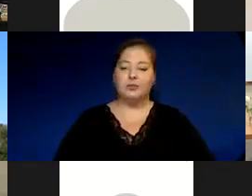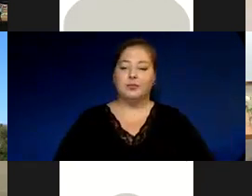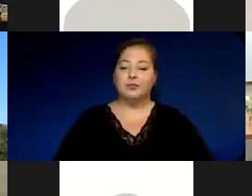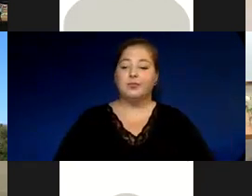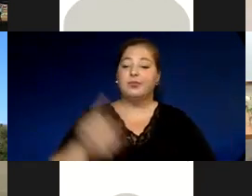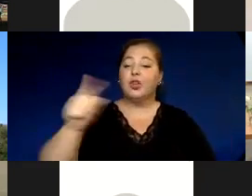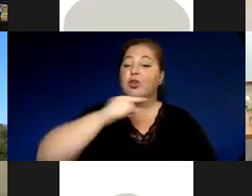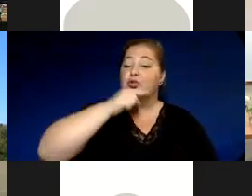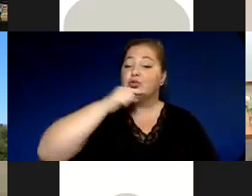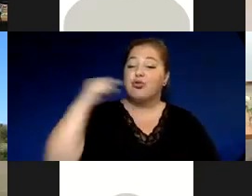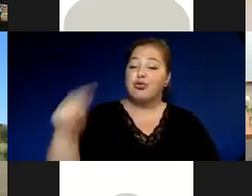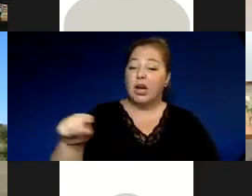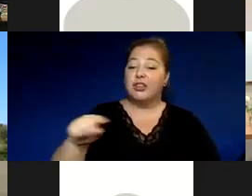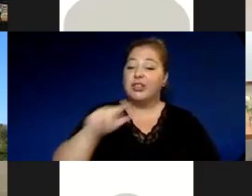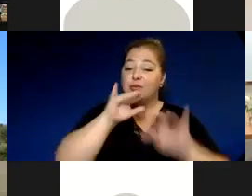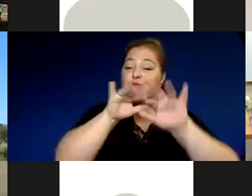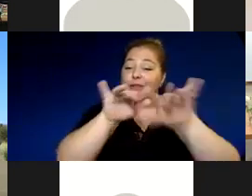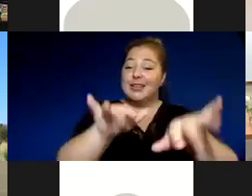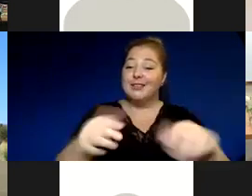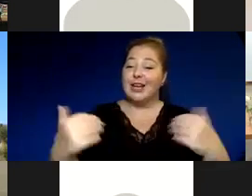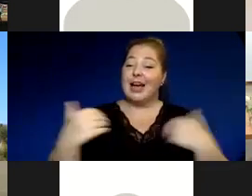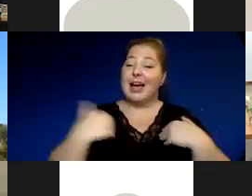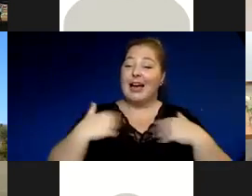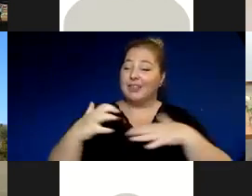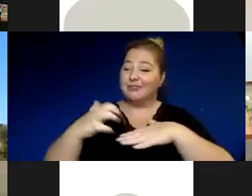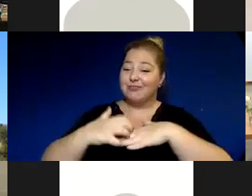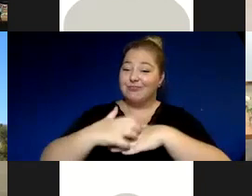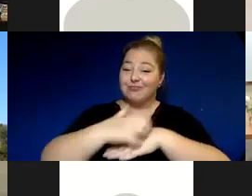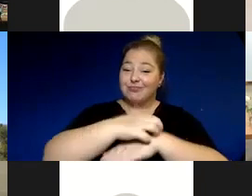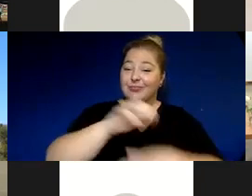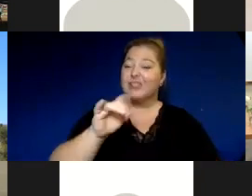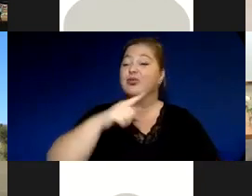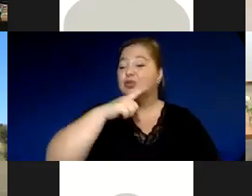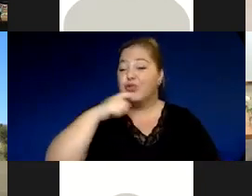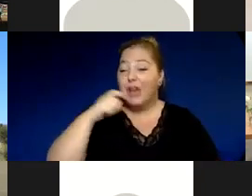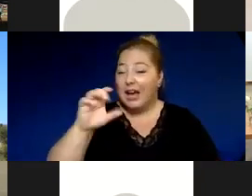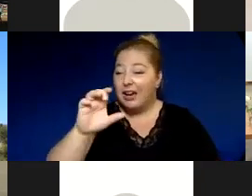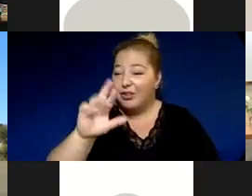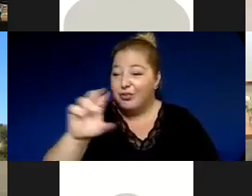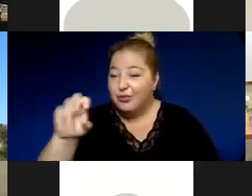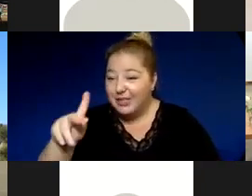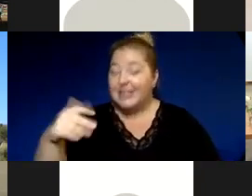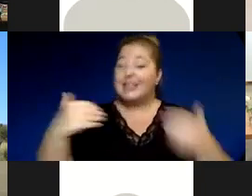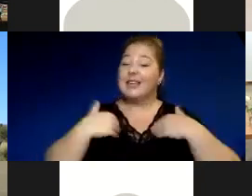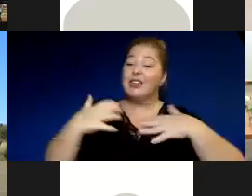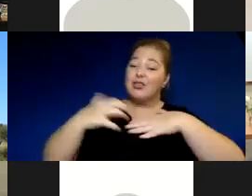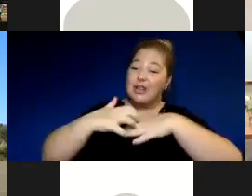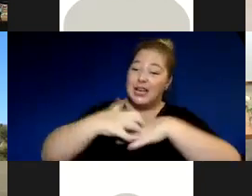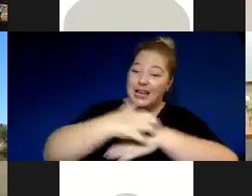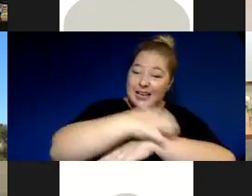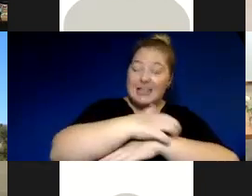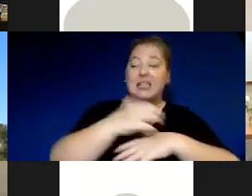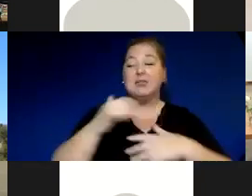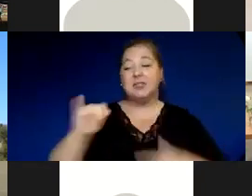planos occidentales y las montañas ahí en Craig Valley, que protegen